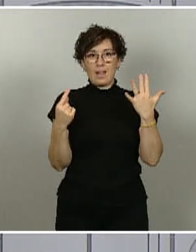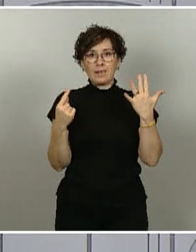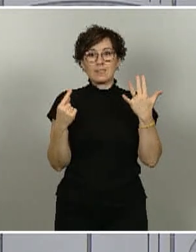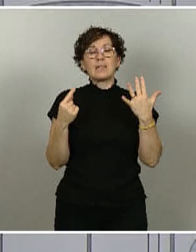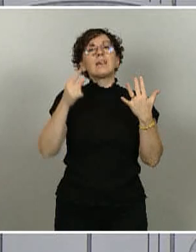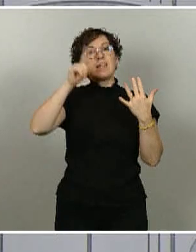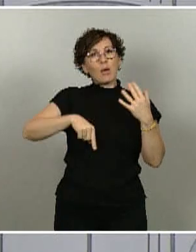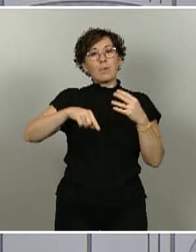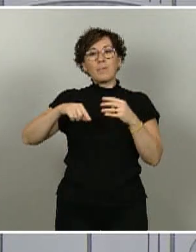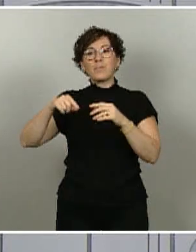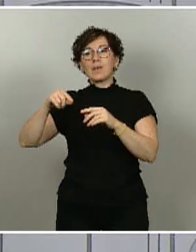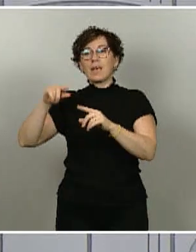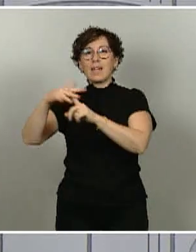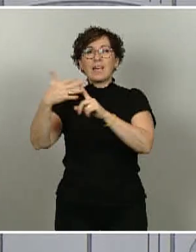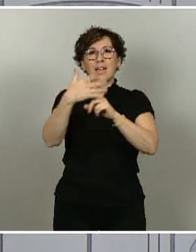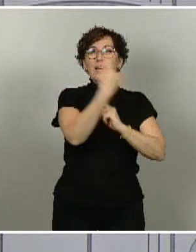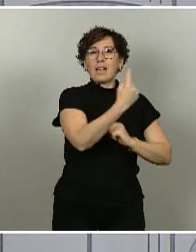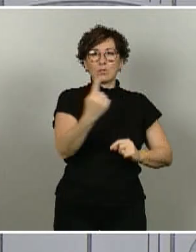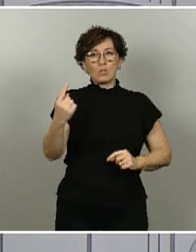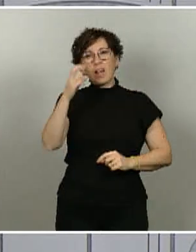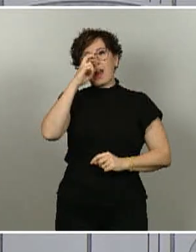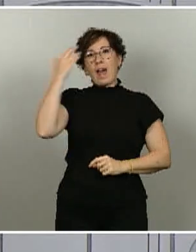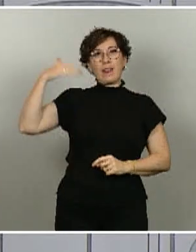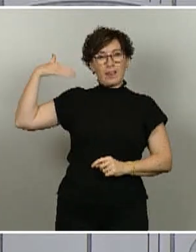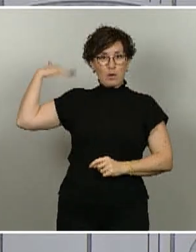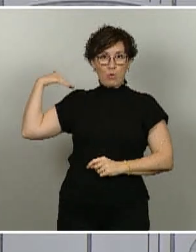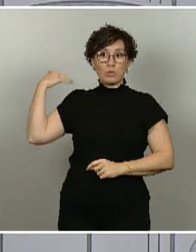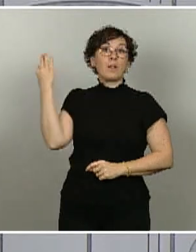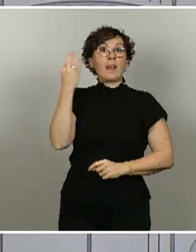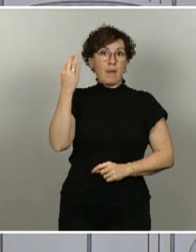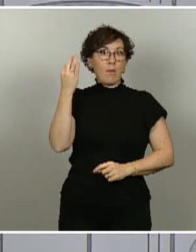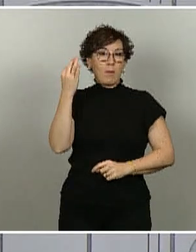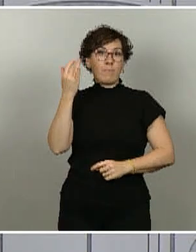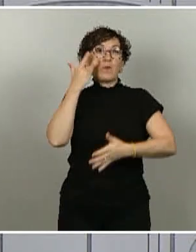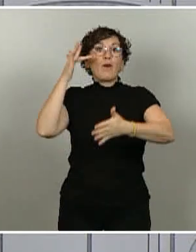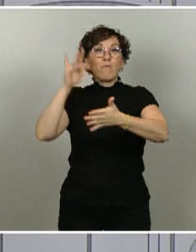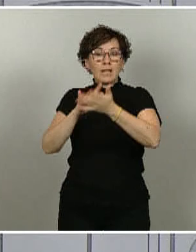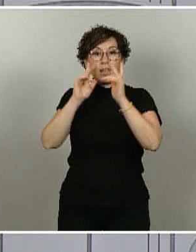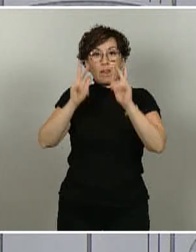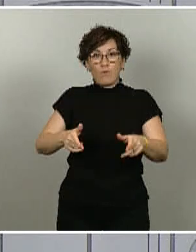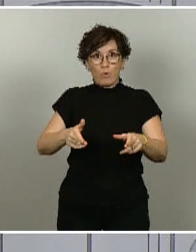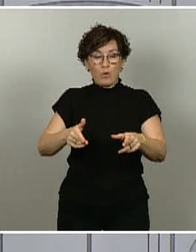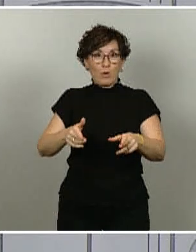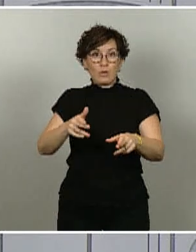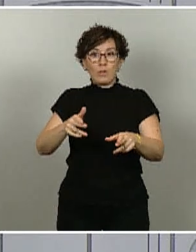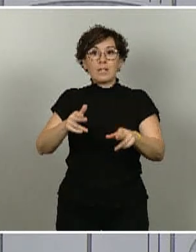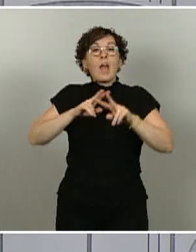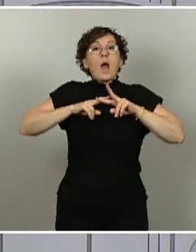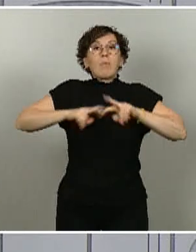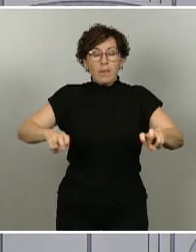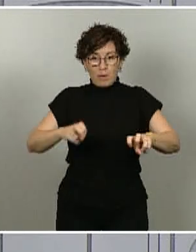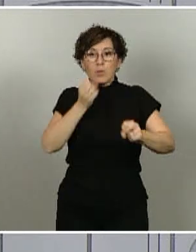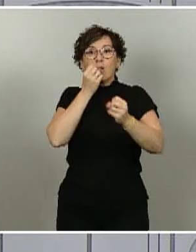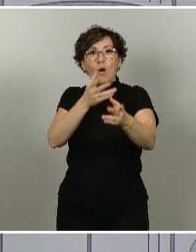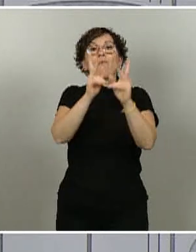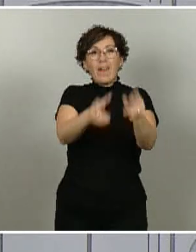que había que adjudicarles la fecha de defunción y que inicialmente se habían notificado como fallecidos, pero sin tener